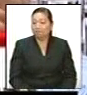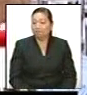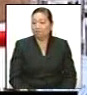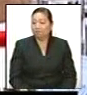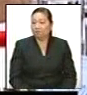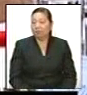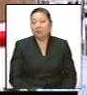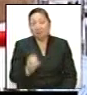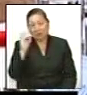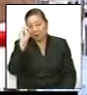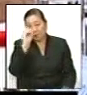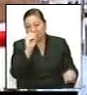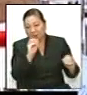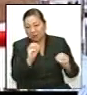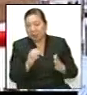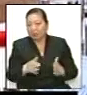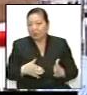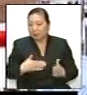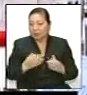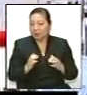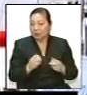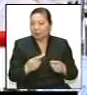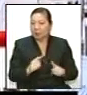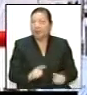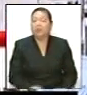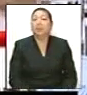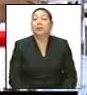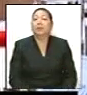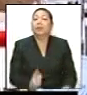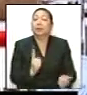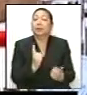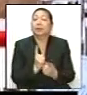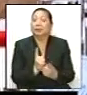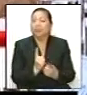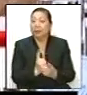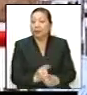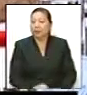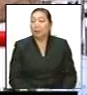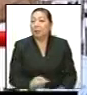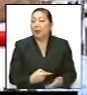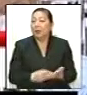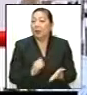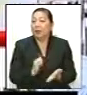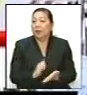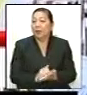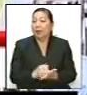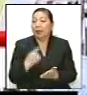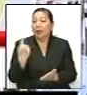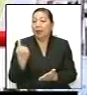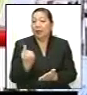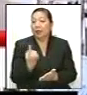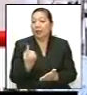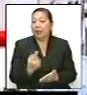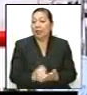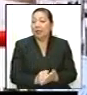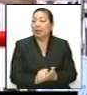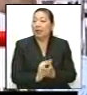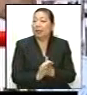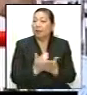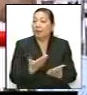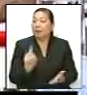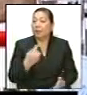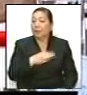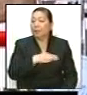las sugerencias que podría permitirme hacer, presidente. Por lo general, yo felicito al